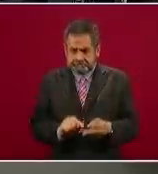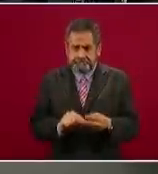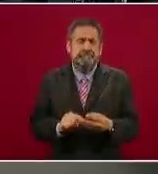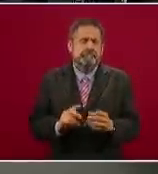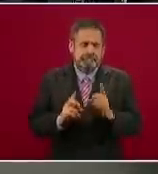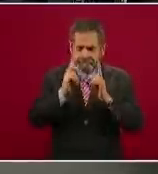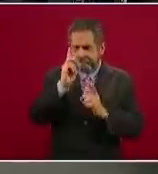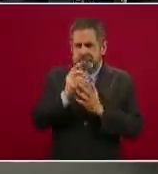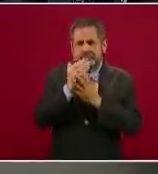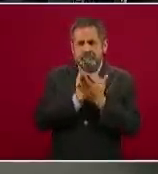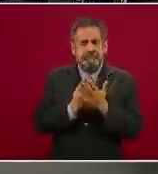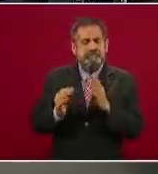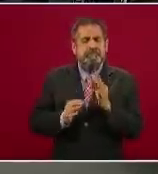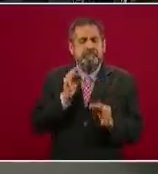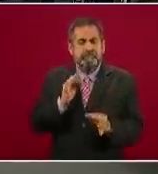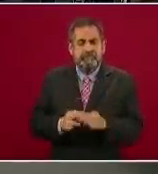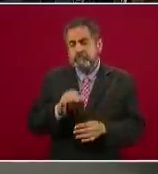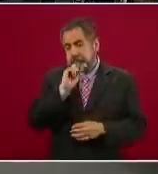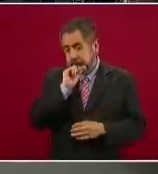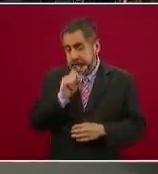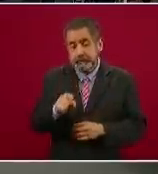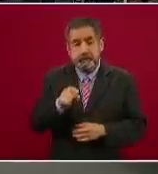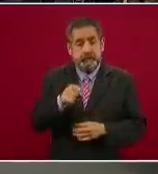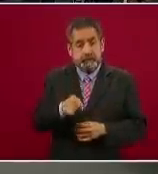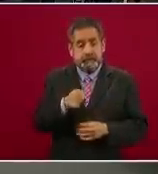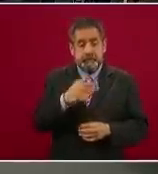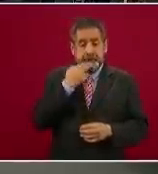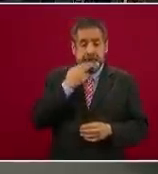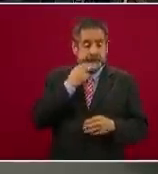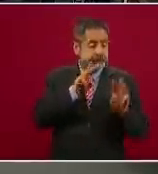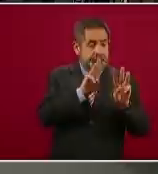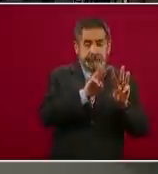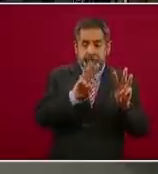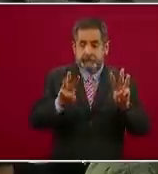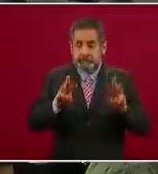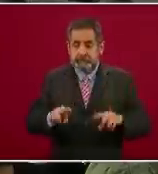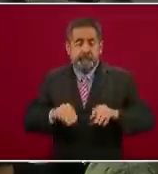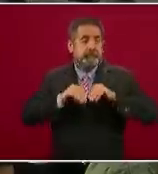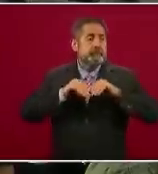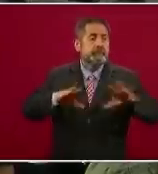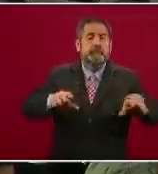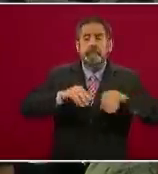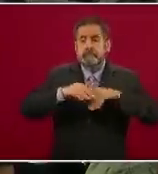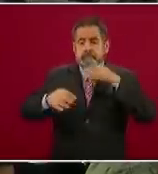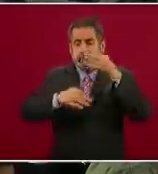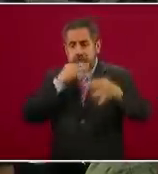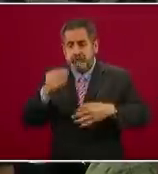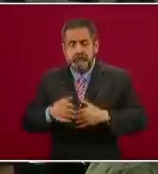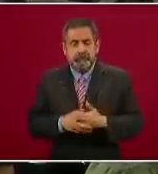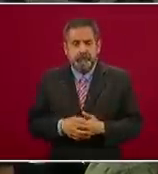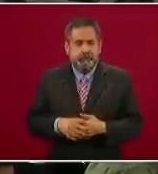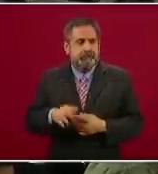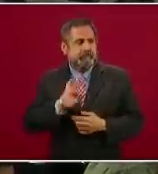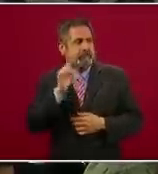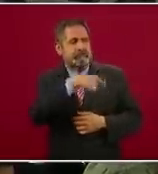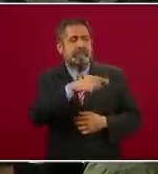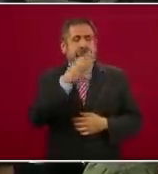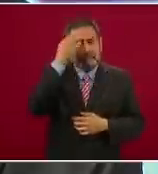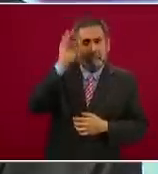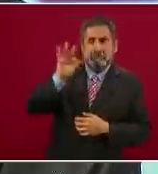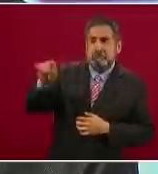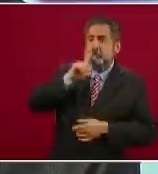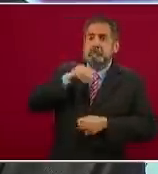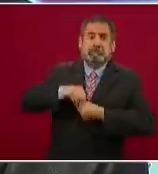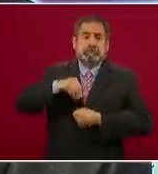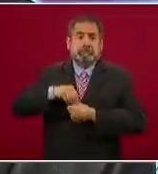mayoría de las dudas al respecto, pero además esto nos ha ayudado a hacer una divulgación. Esta idea de que no hemos divulgado suficiente no